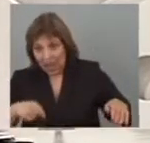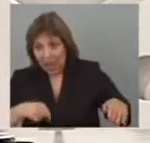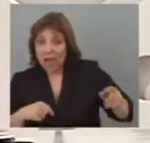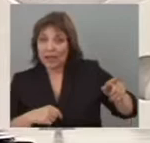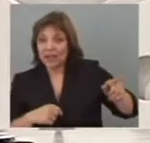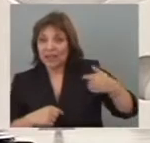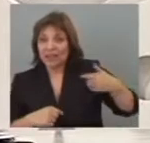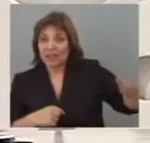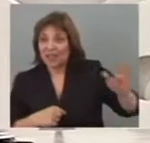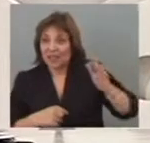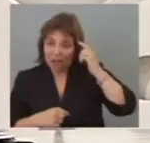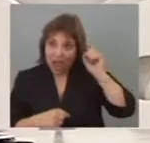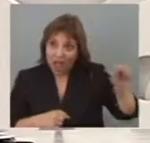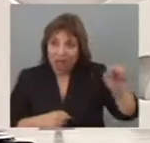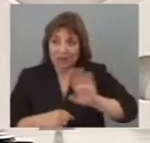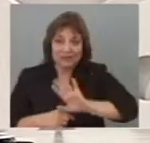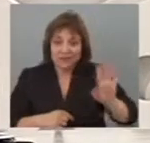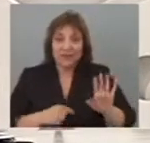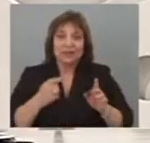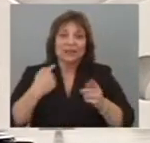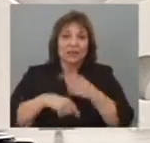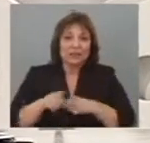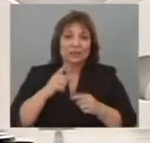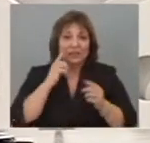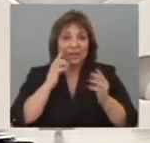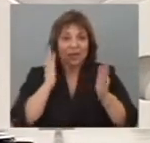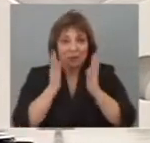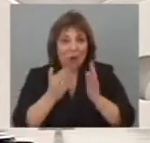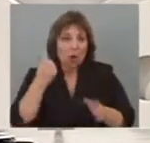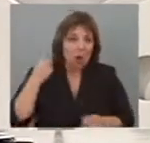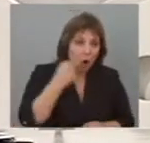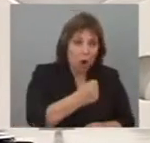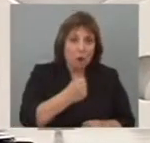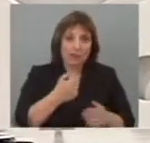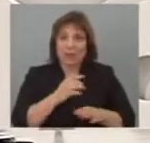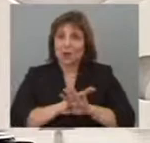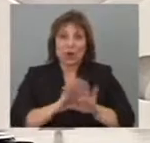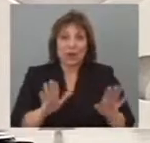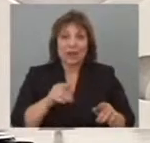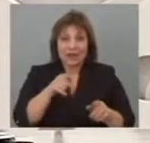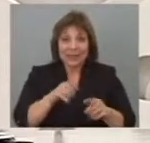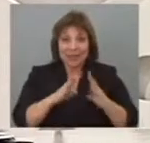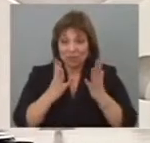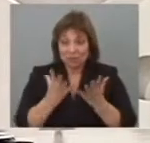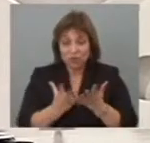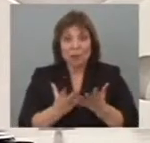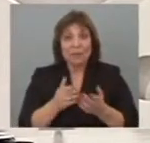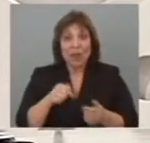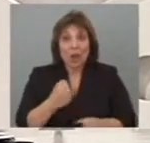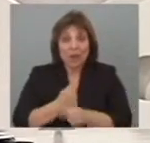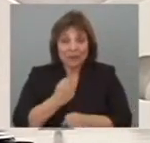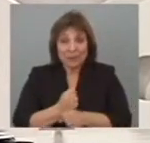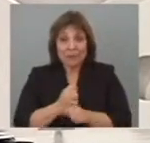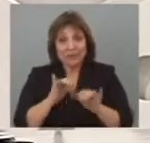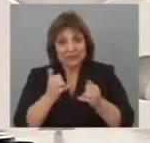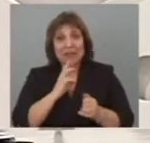y también de la posibilidad del maltrato, del golpe a esa víctima. Es un sistema que empezó a trabajarse ahora y que ya